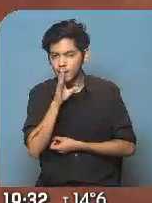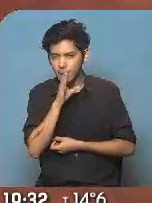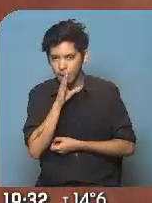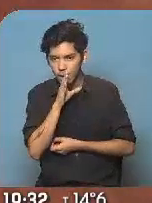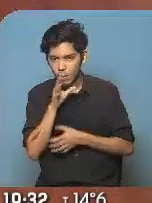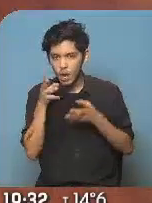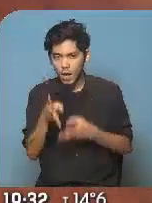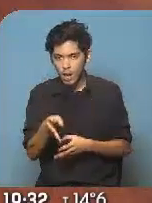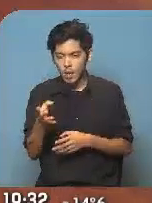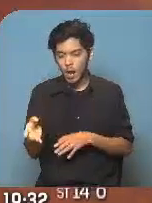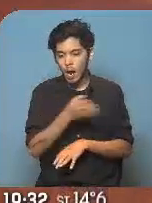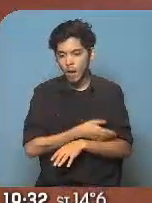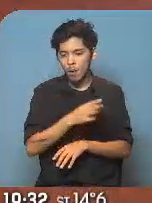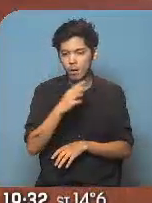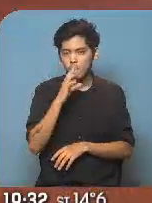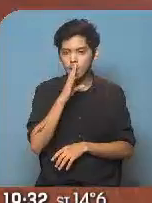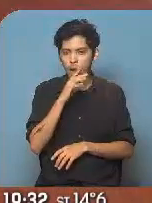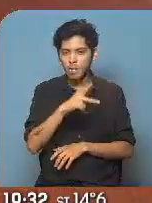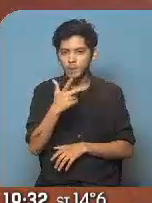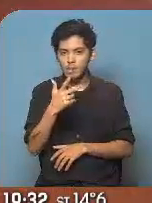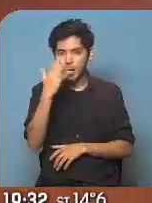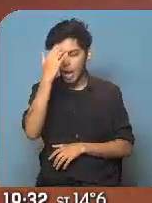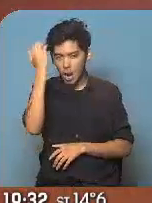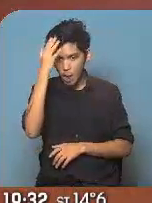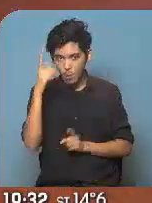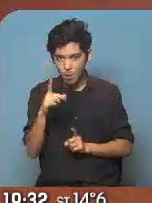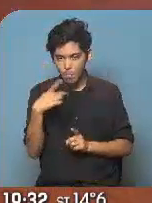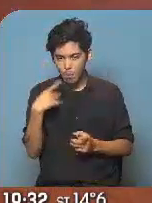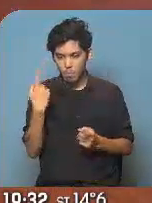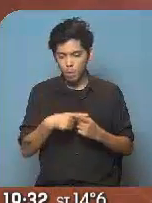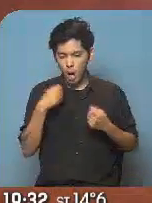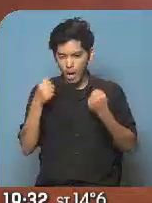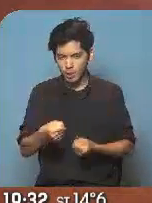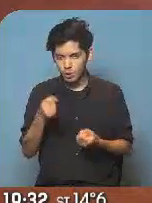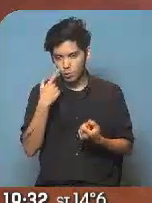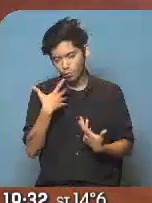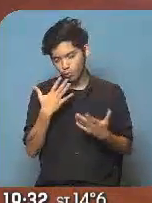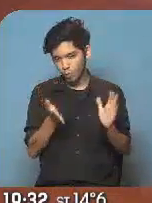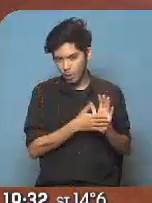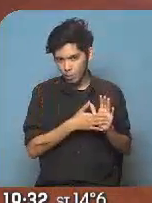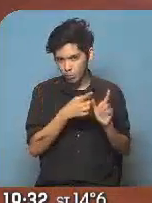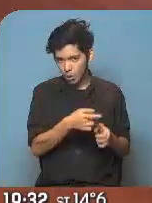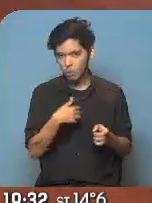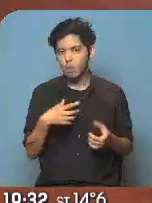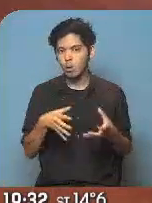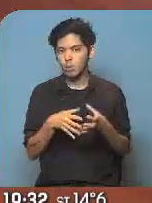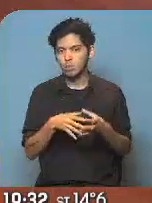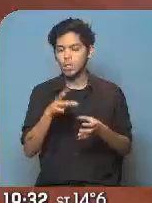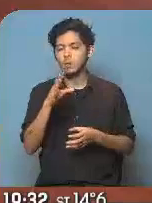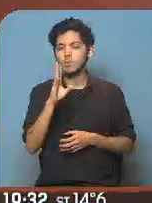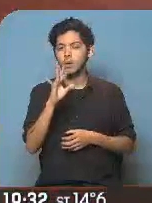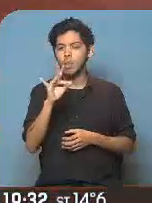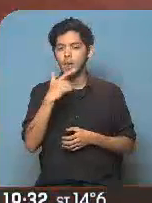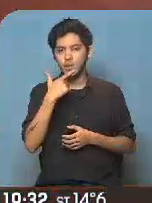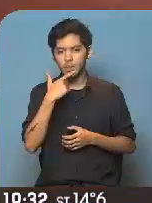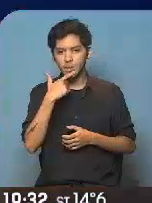guerra preventiva de Israel hacia 3 países árabes ante una agresión evidente. Por eso es que desde hace unos años, a través del movimiento BDS,